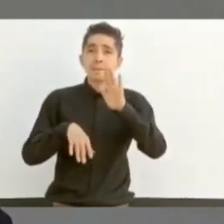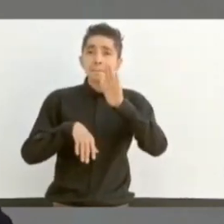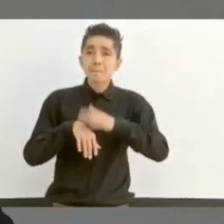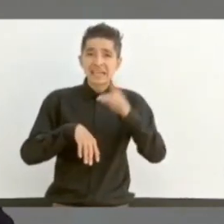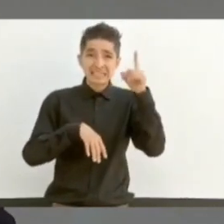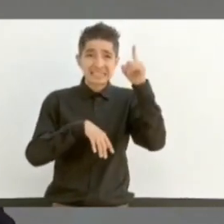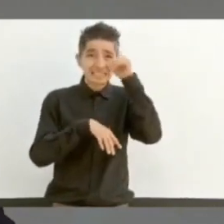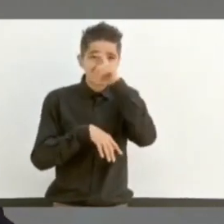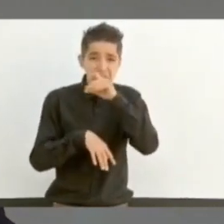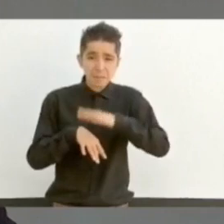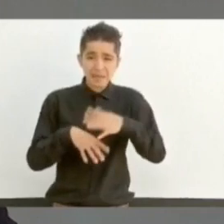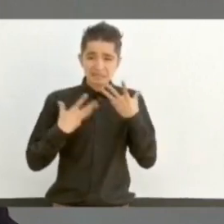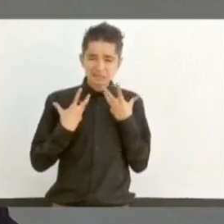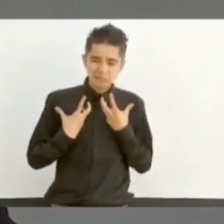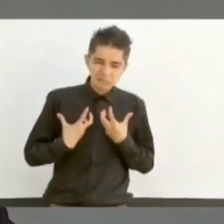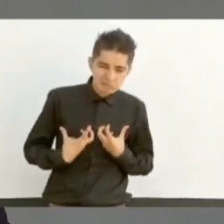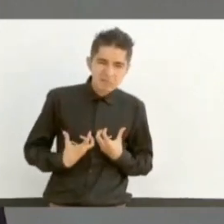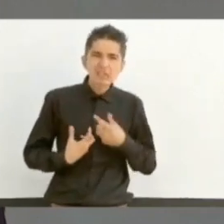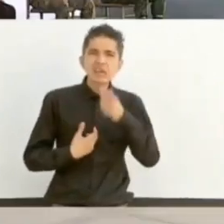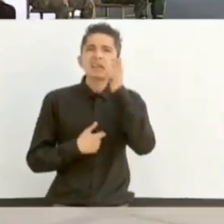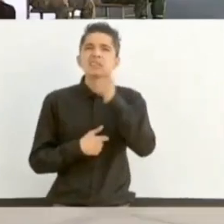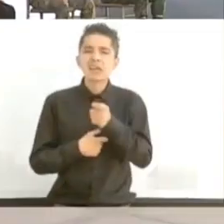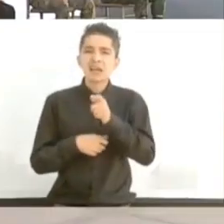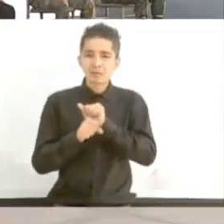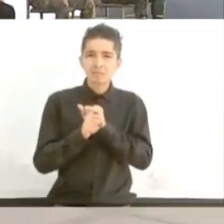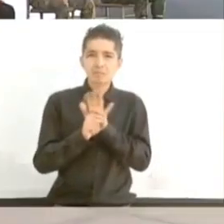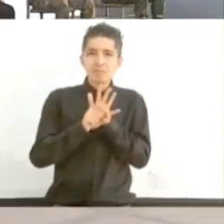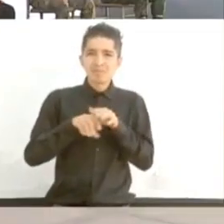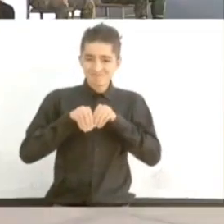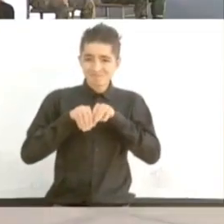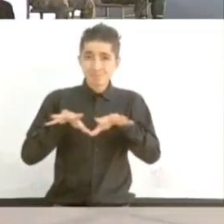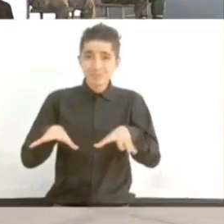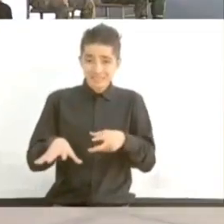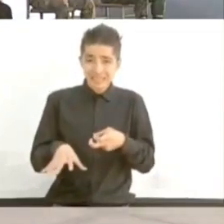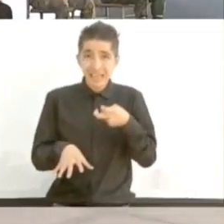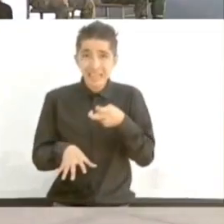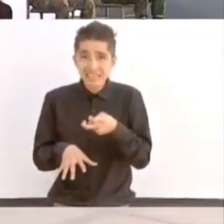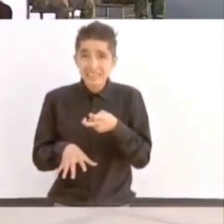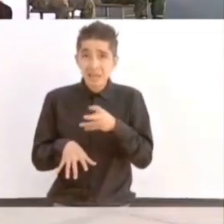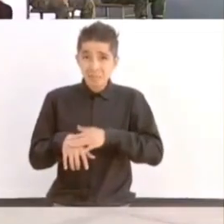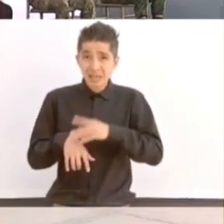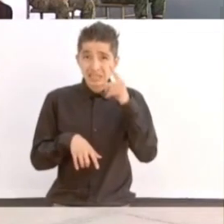más triste, que es el de la pandemia,